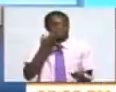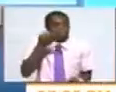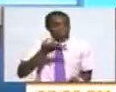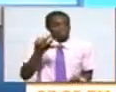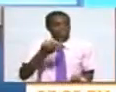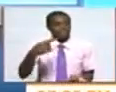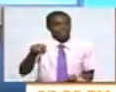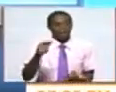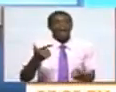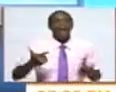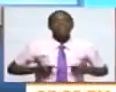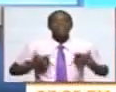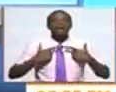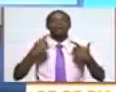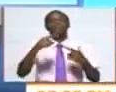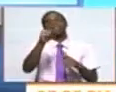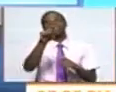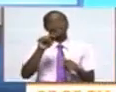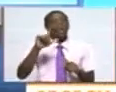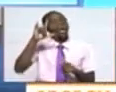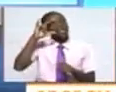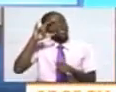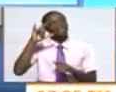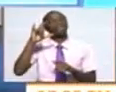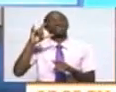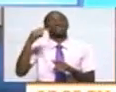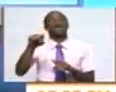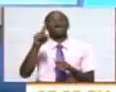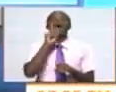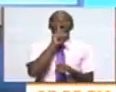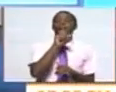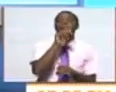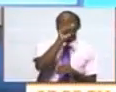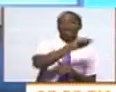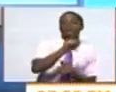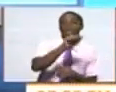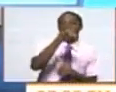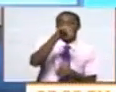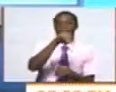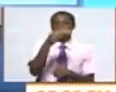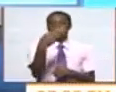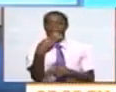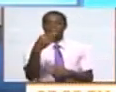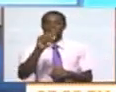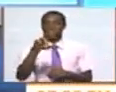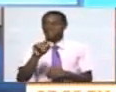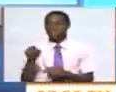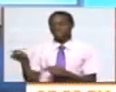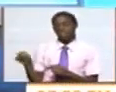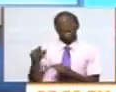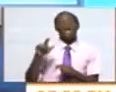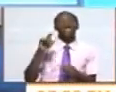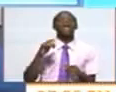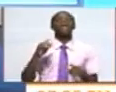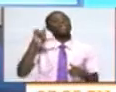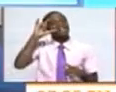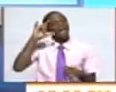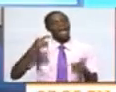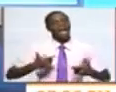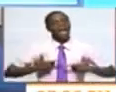para todos aquellos que nos están siguiendo en Instagram a través de arroba mperezpirela. Lo repito, en Instagram, live arroba